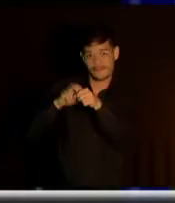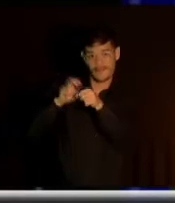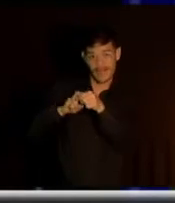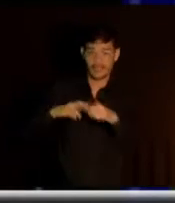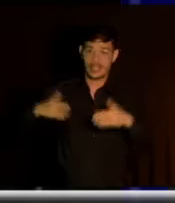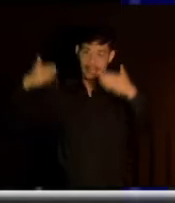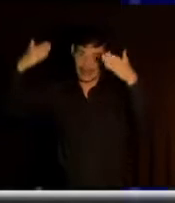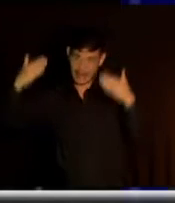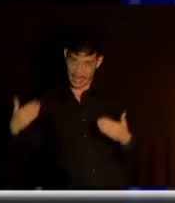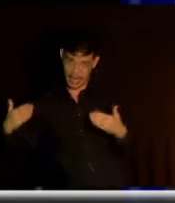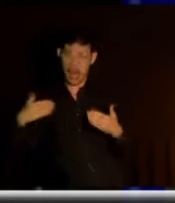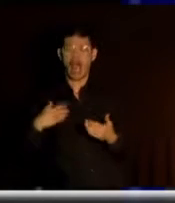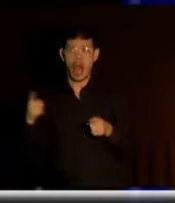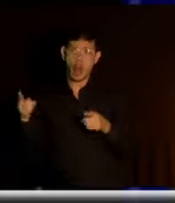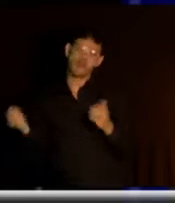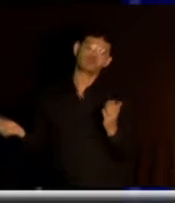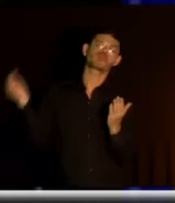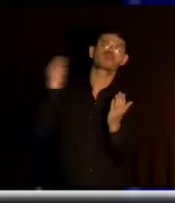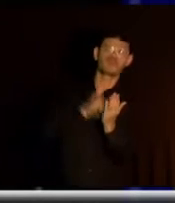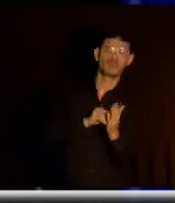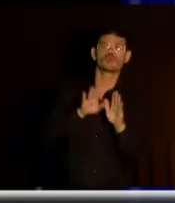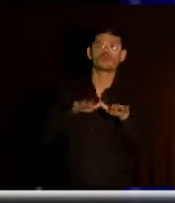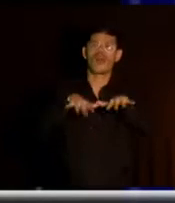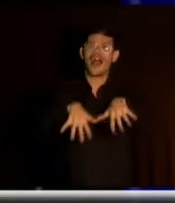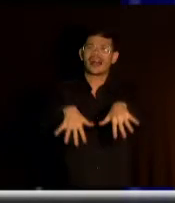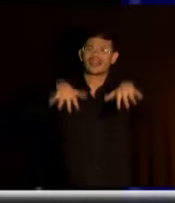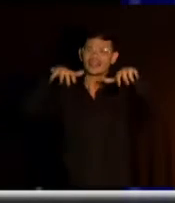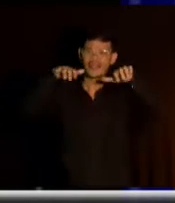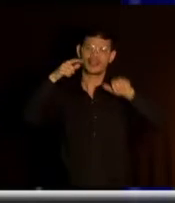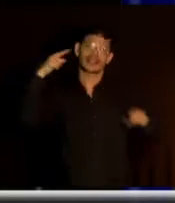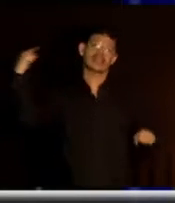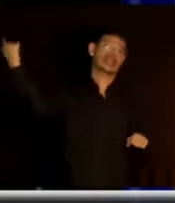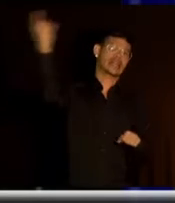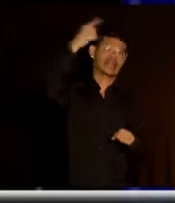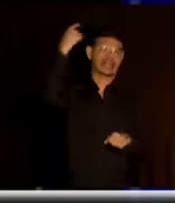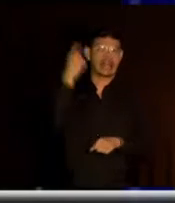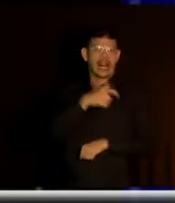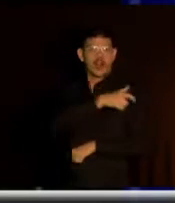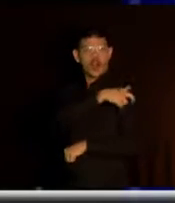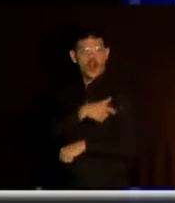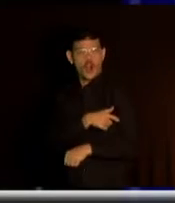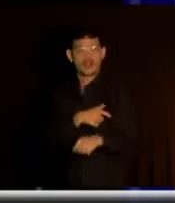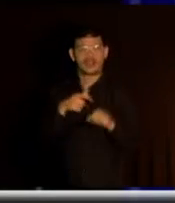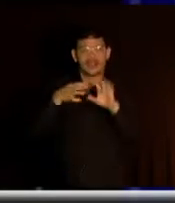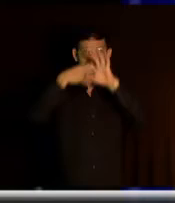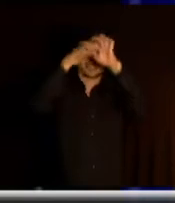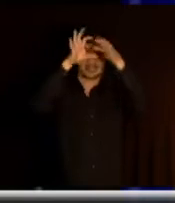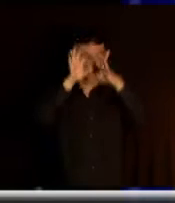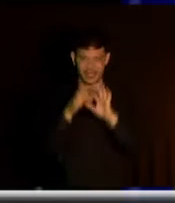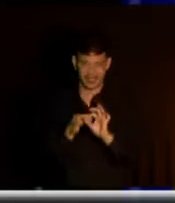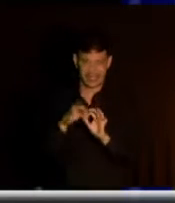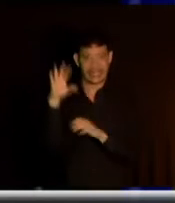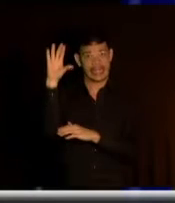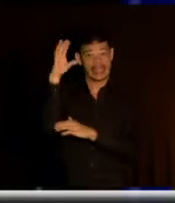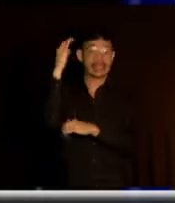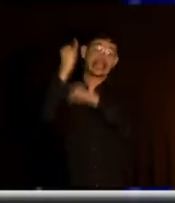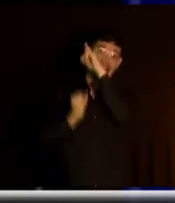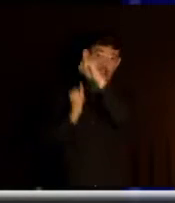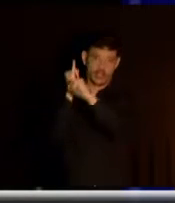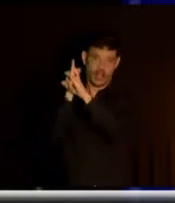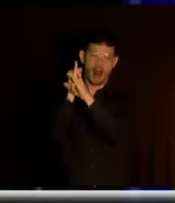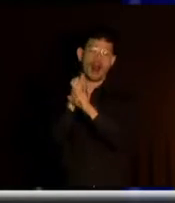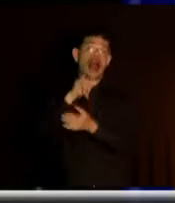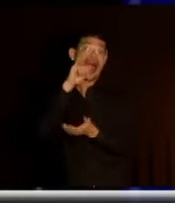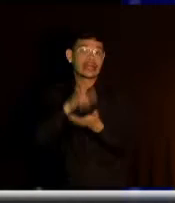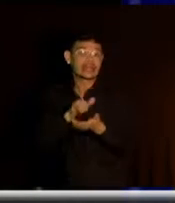dentro de la Junta, la Asamblea General del Comité Paralímpico Internacional, y la idea es, como lo han dicho, asemejarnos a esa